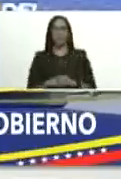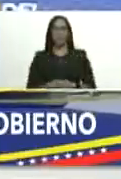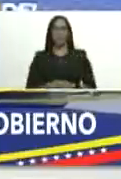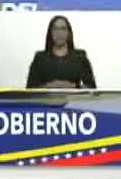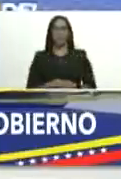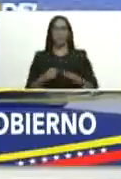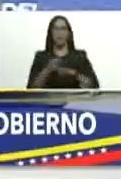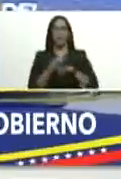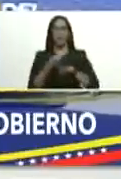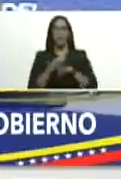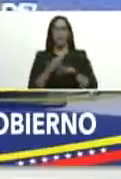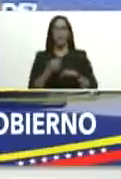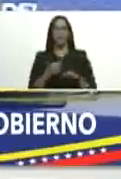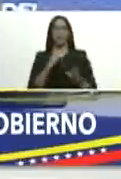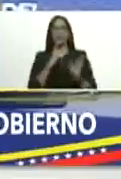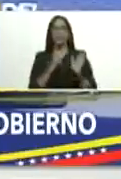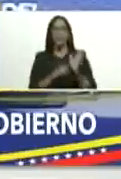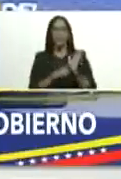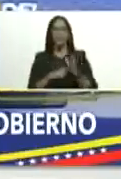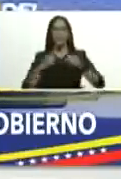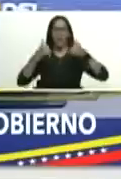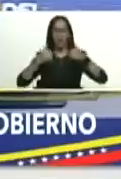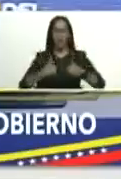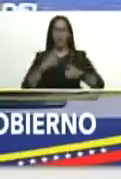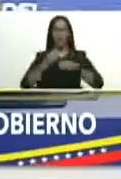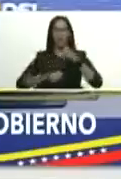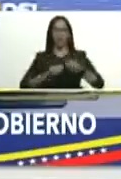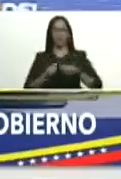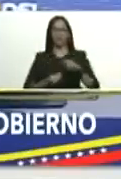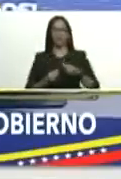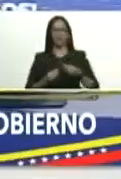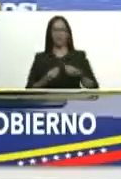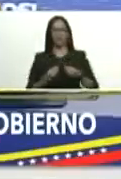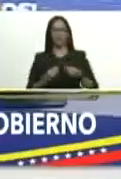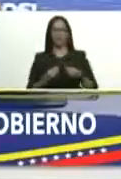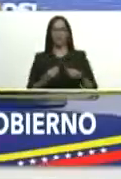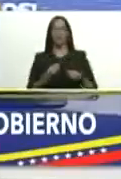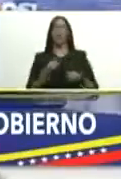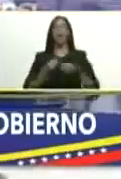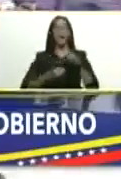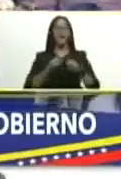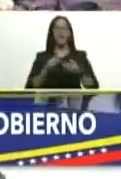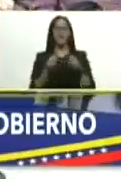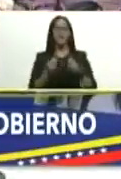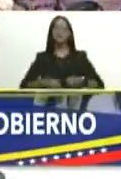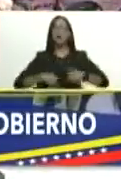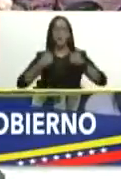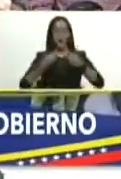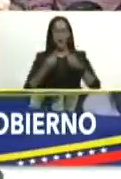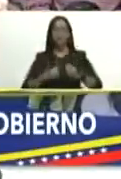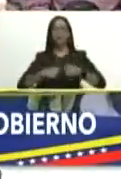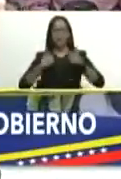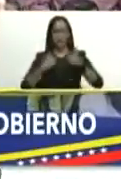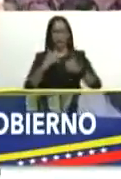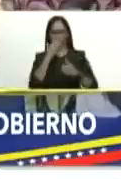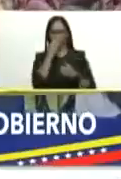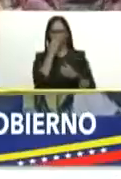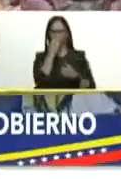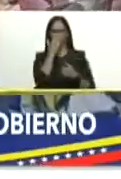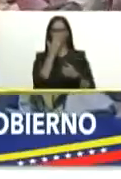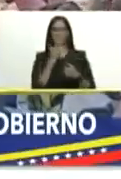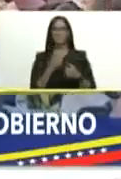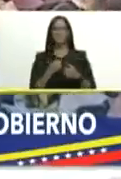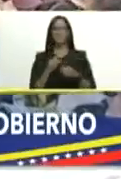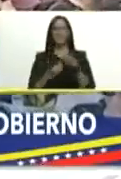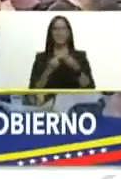para gobernar con prioridades bien establecidas, para hacer mucho más y mucho más cada vez, para hacer